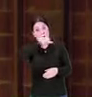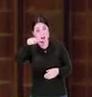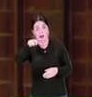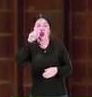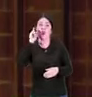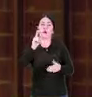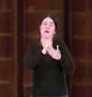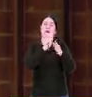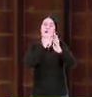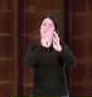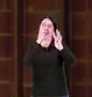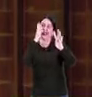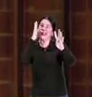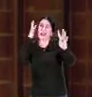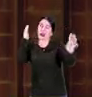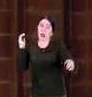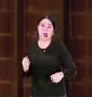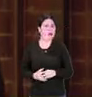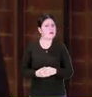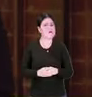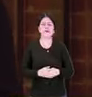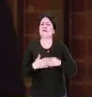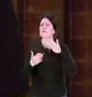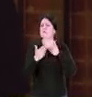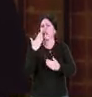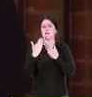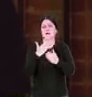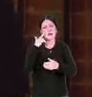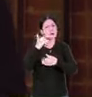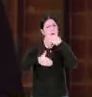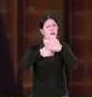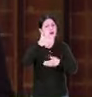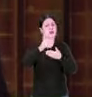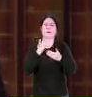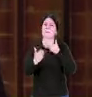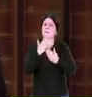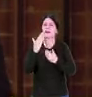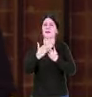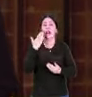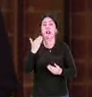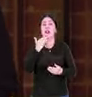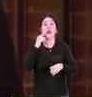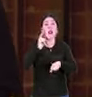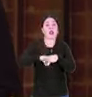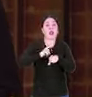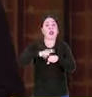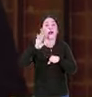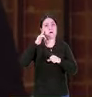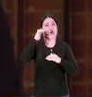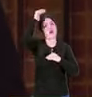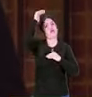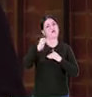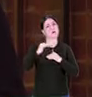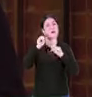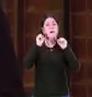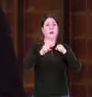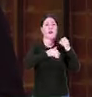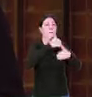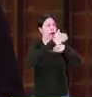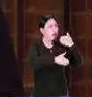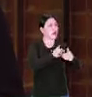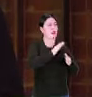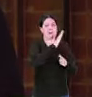filas, mucho más sencillo los trámites y además en un tiempo no muy largo, virtualización de los mismos trámites con